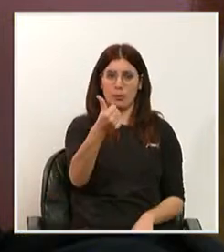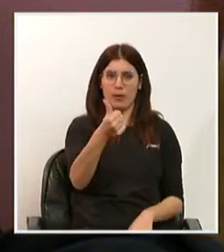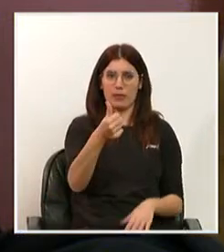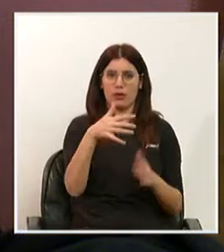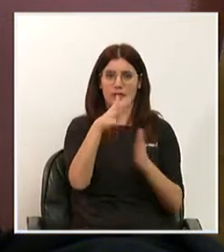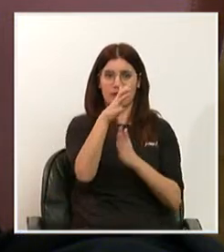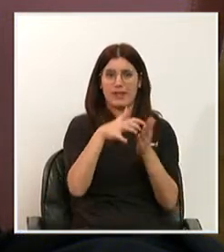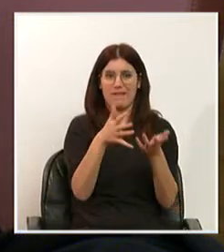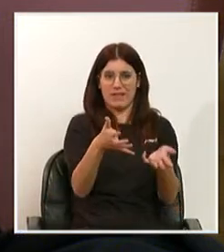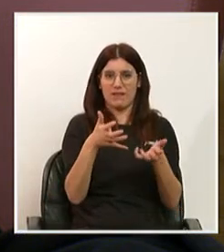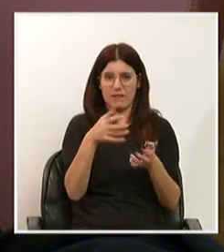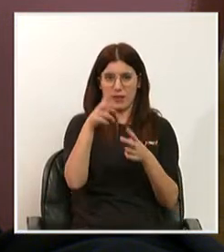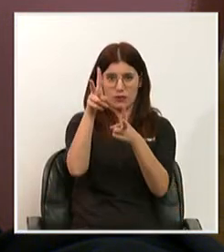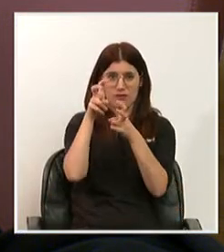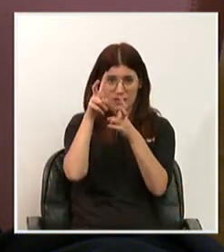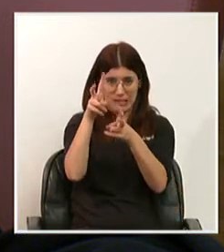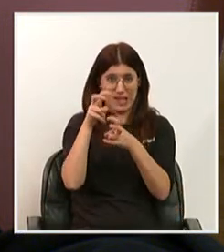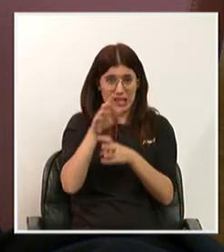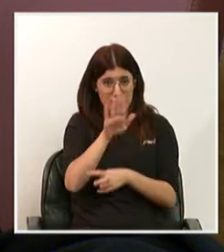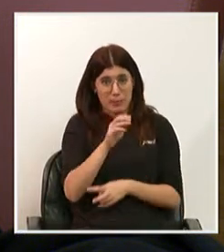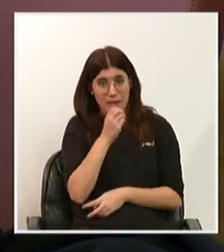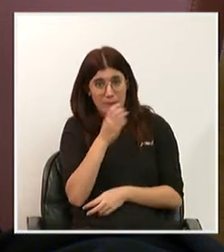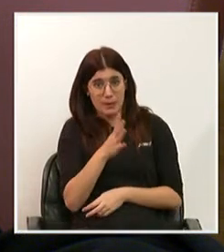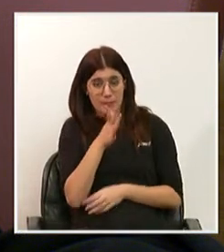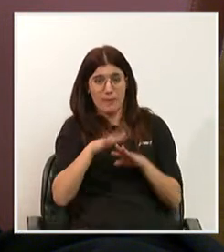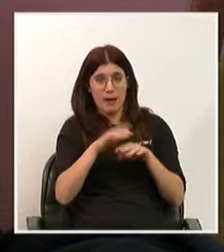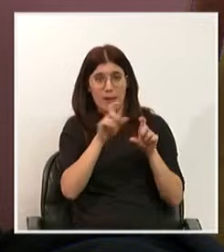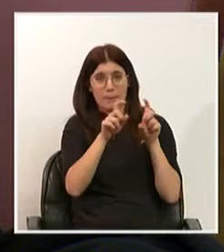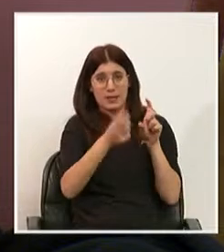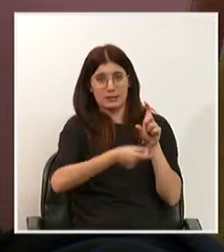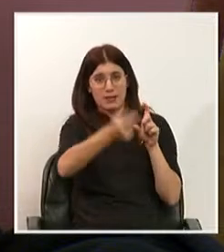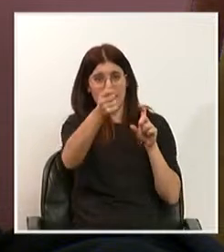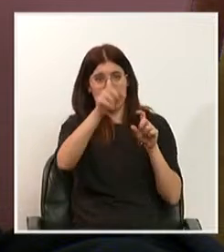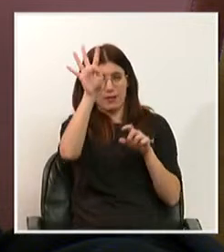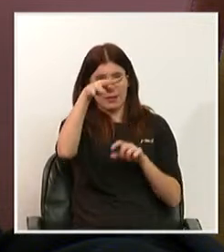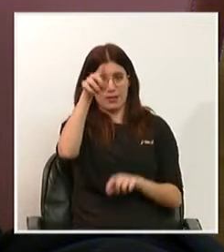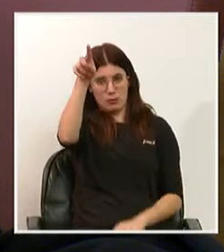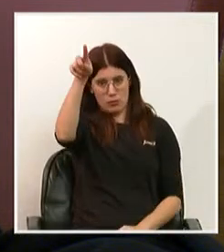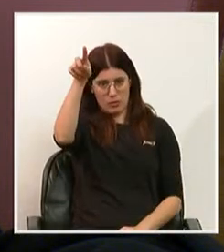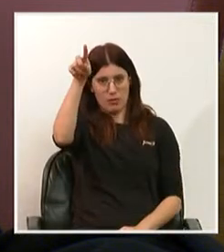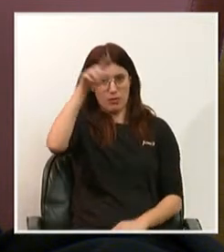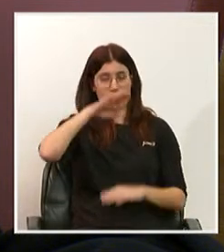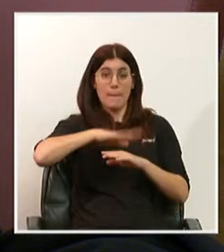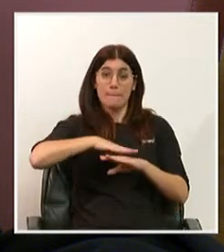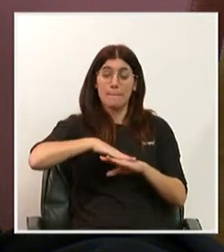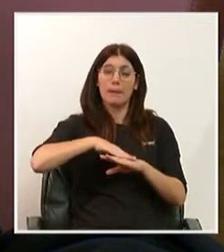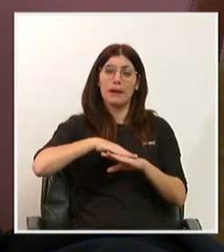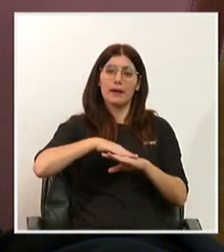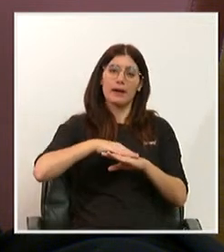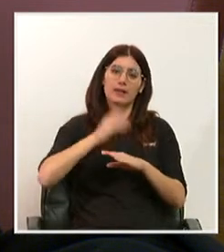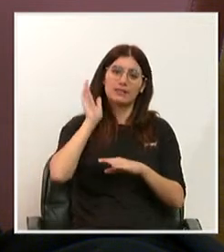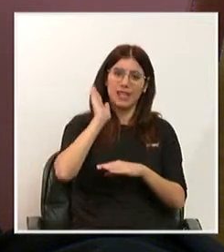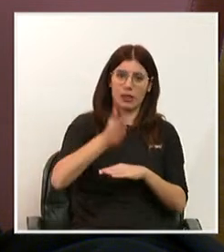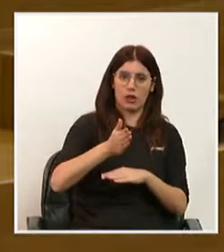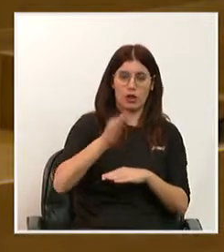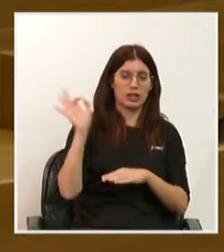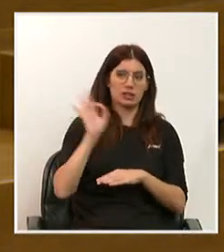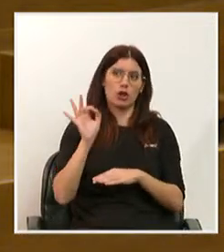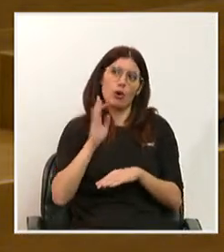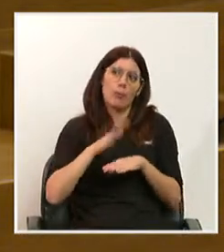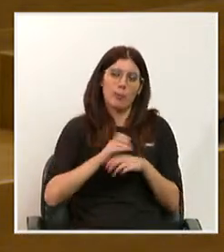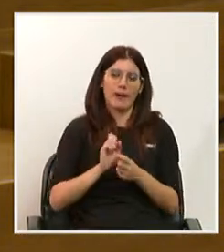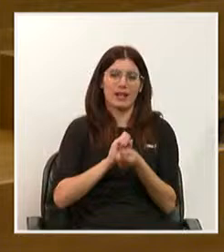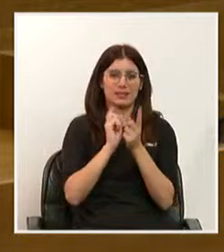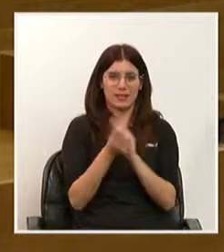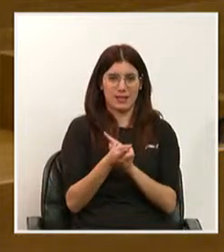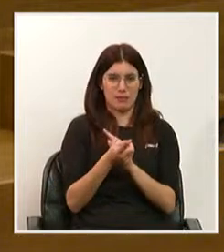Fiscales para que nuestras empresas vayan a Cataluña para que se puedan establecer sanciones o para que se cambie